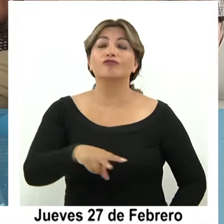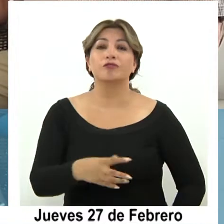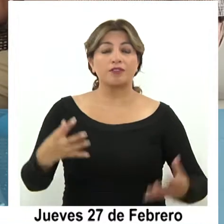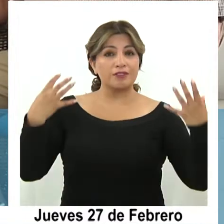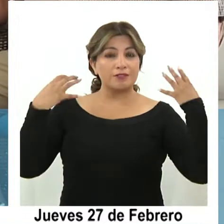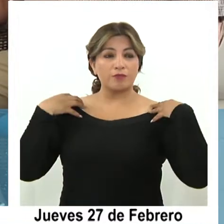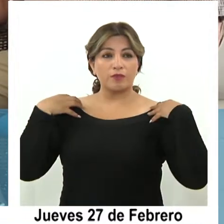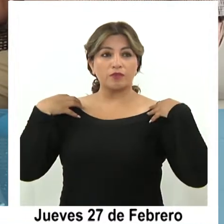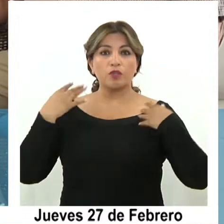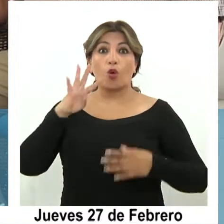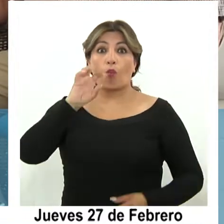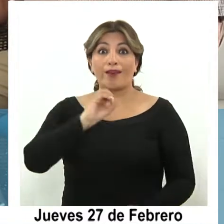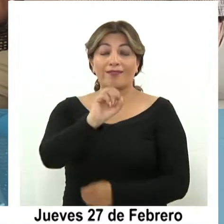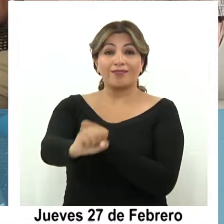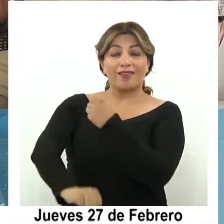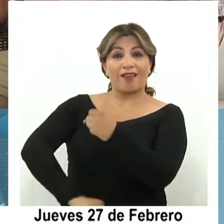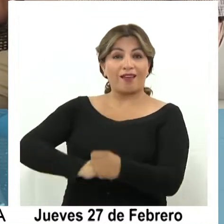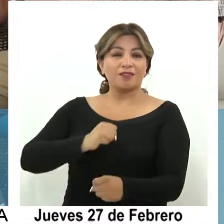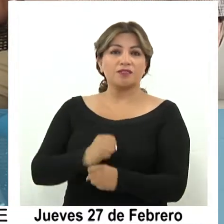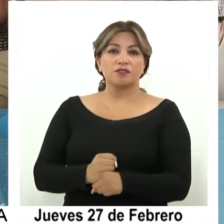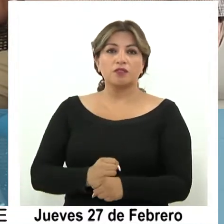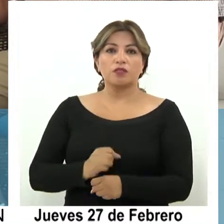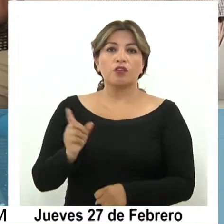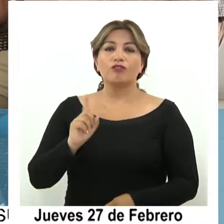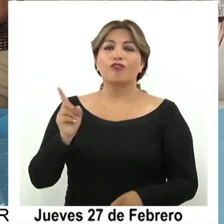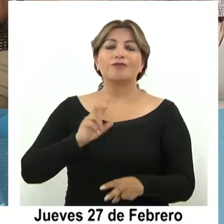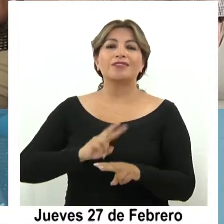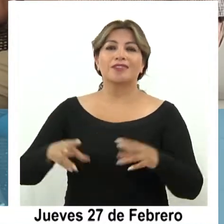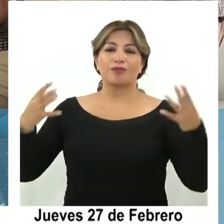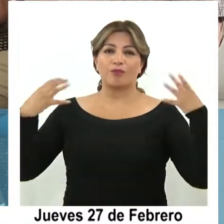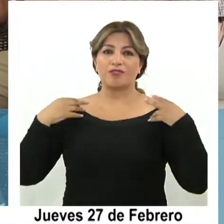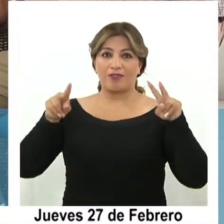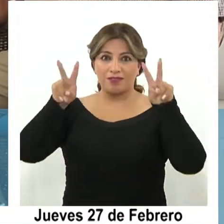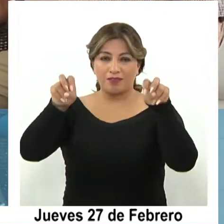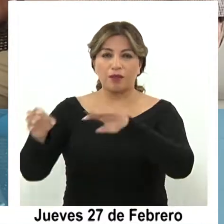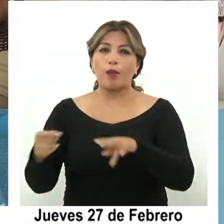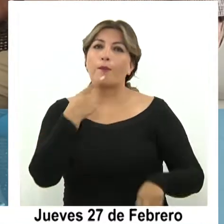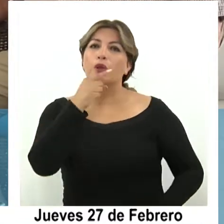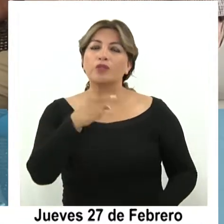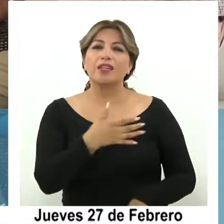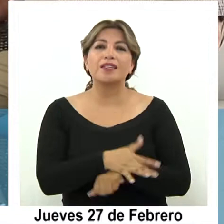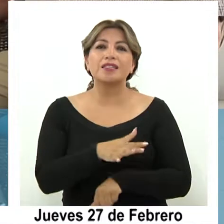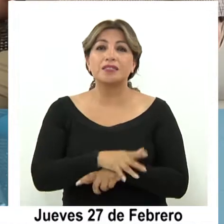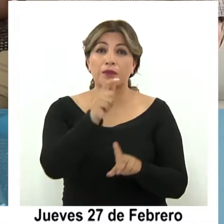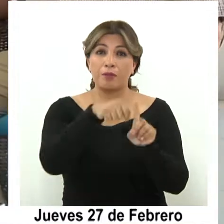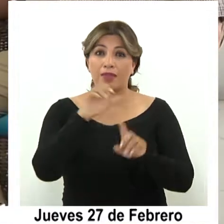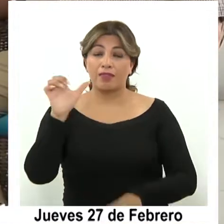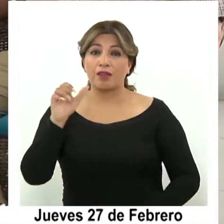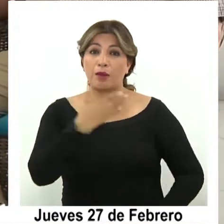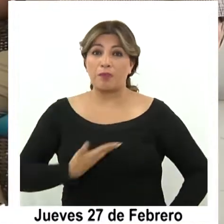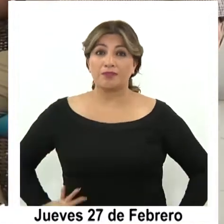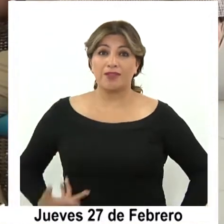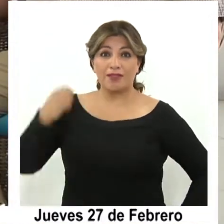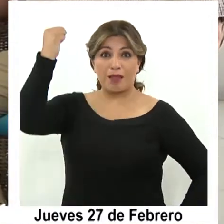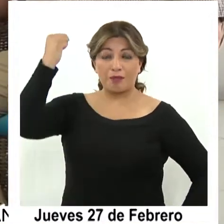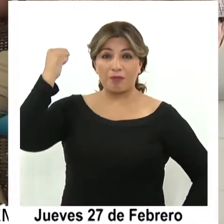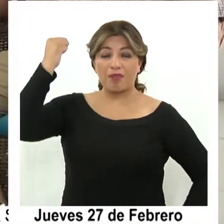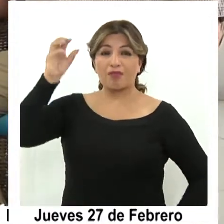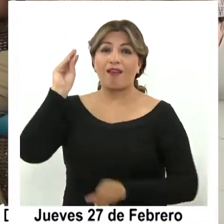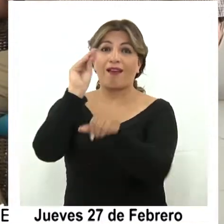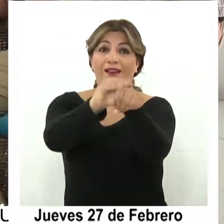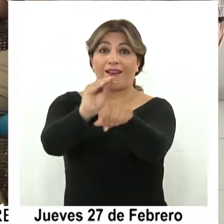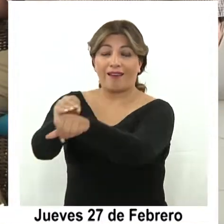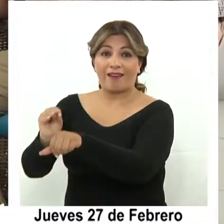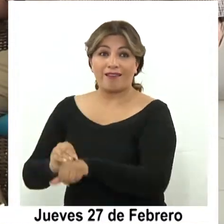hacernos cargo de 40 años de no haberse hecho cargo de este tema. Bueno, el 15 de enero, ¿cierto?, precisamente el presidente Sebastián